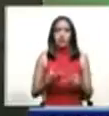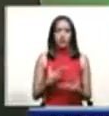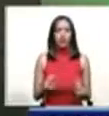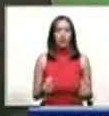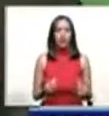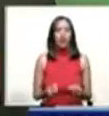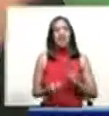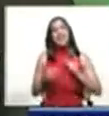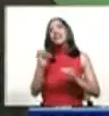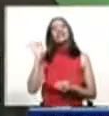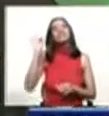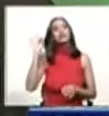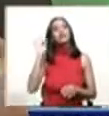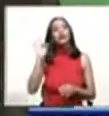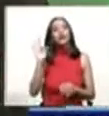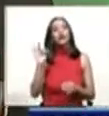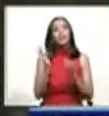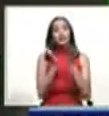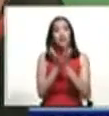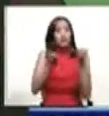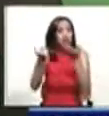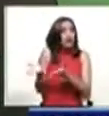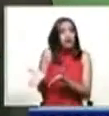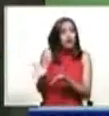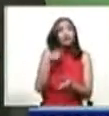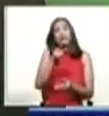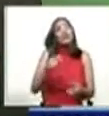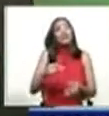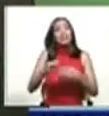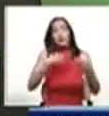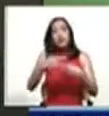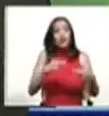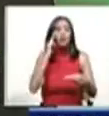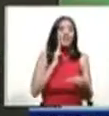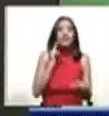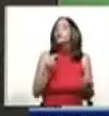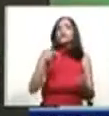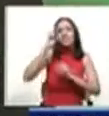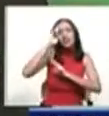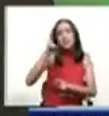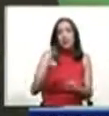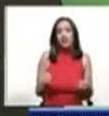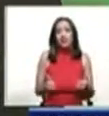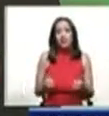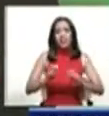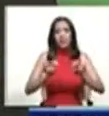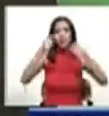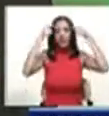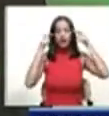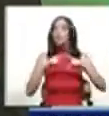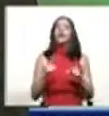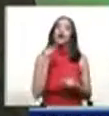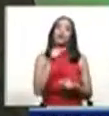expresión de los estudiantes es la expresión de los estudiantes. Usted puede ser revolucionario, bolivariano, patriota, bien. De repente usted no es chavista, pero a usted